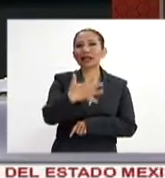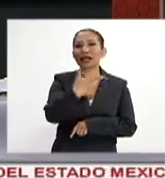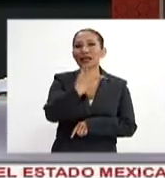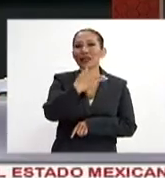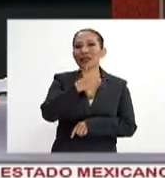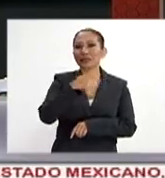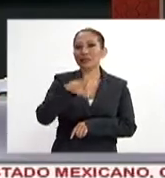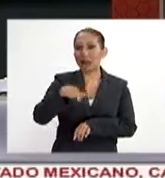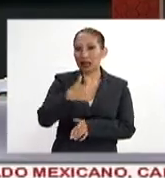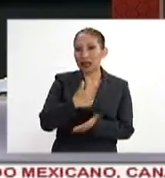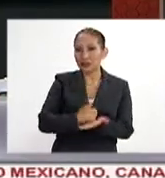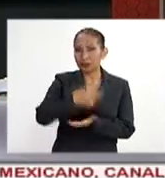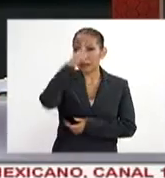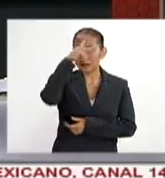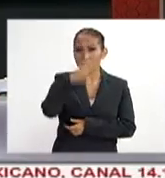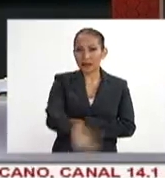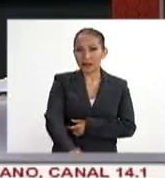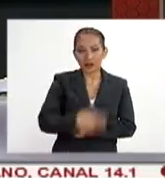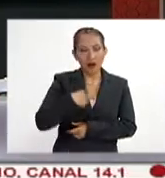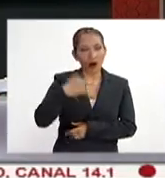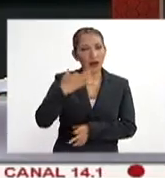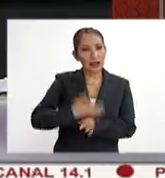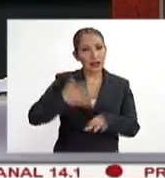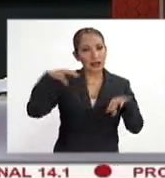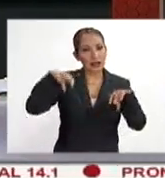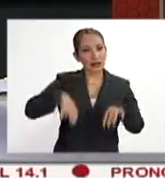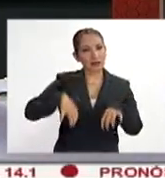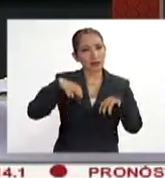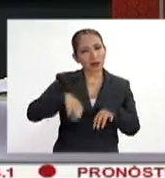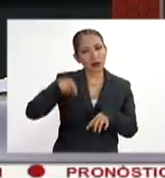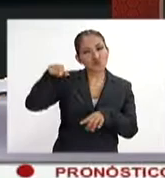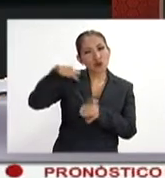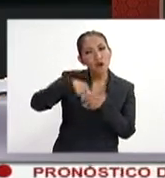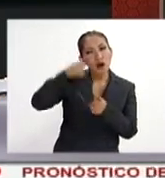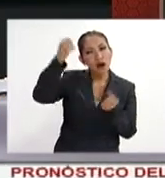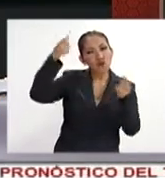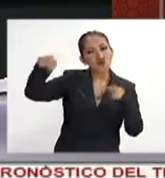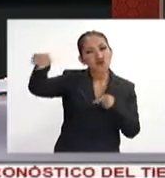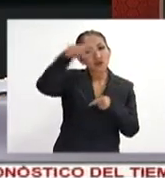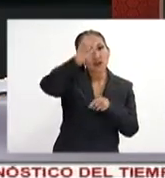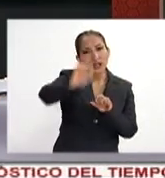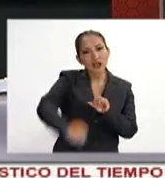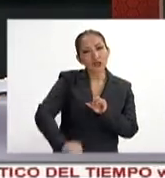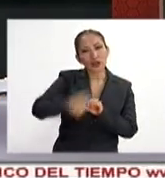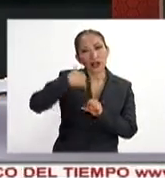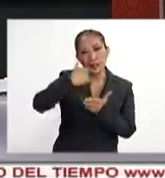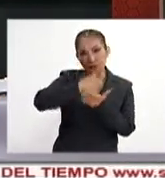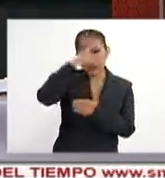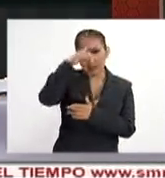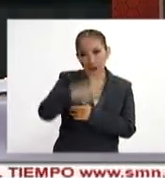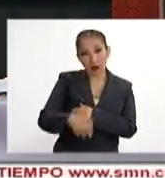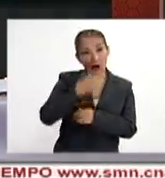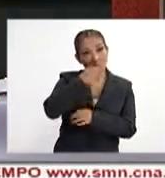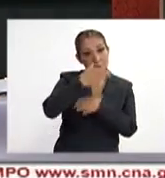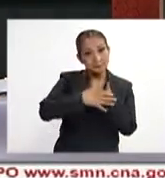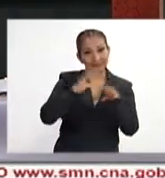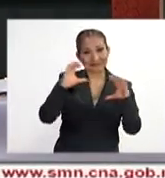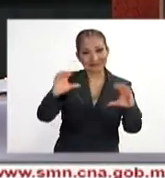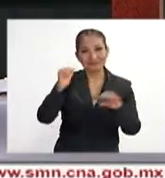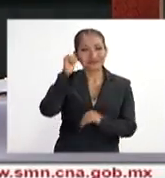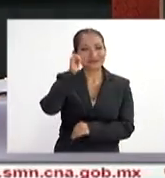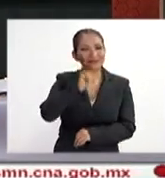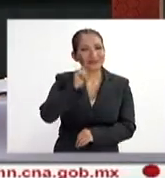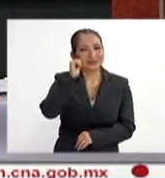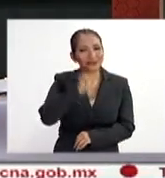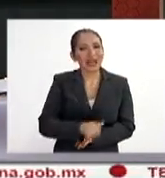grados centígrados en la capital del país. Está lloviendo especialmente en algunos puntos del sur de la Ciudad de México. Tome sus precauciones como